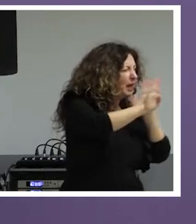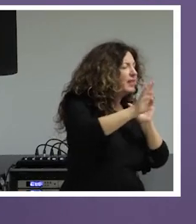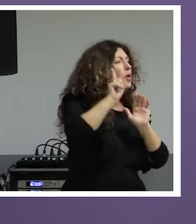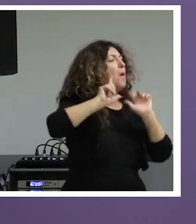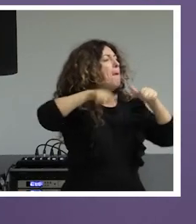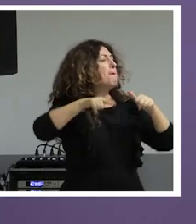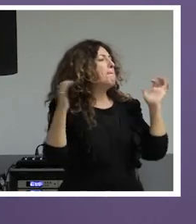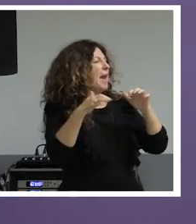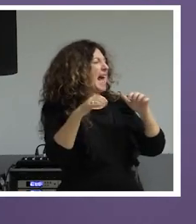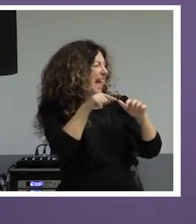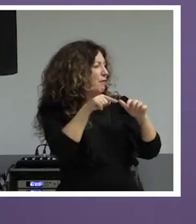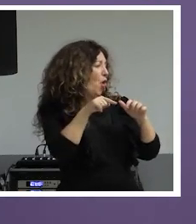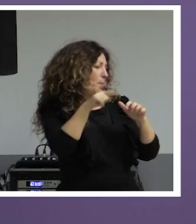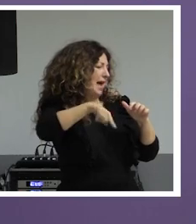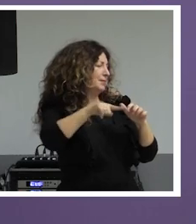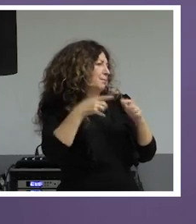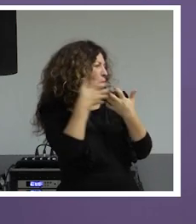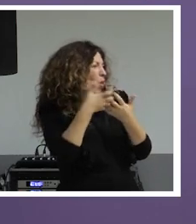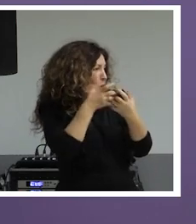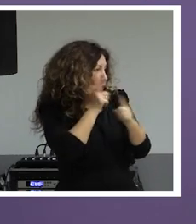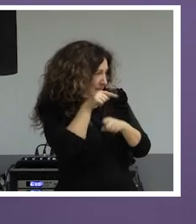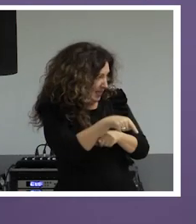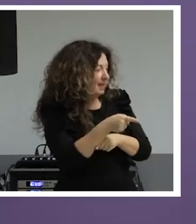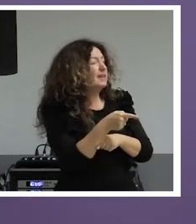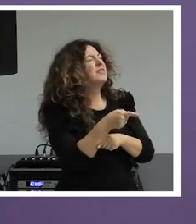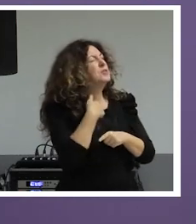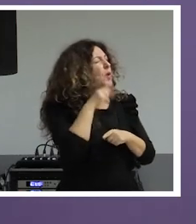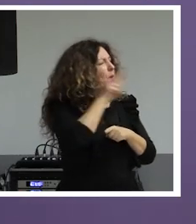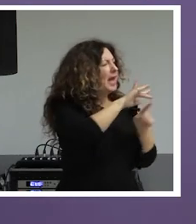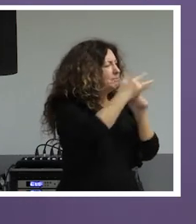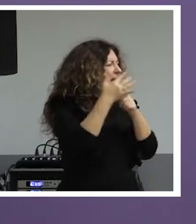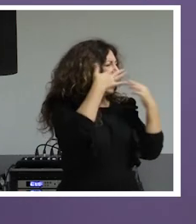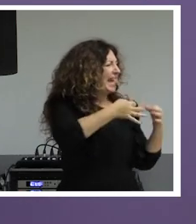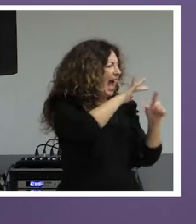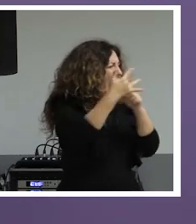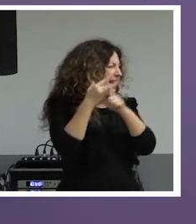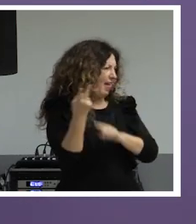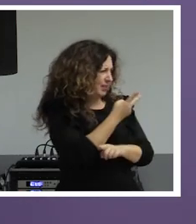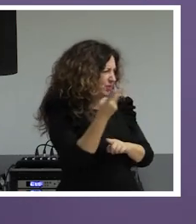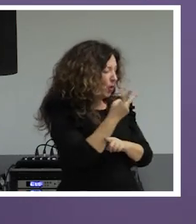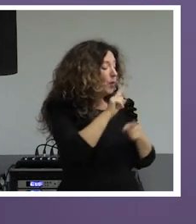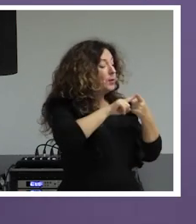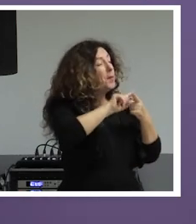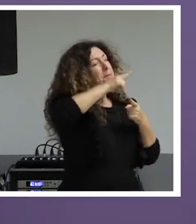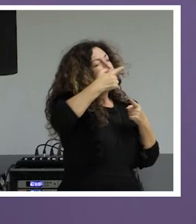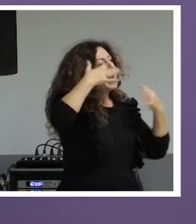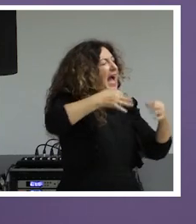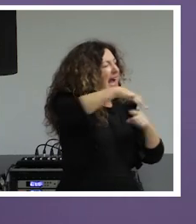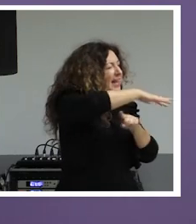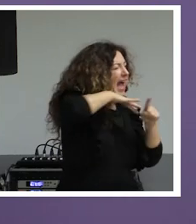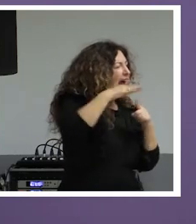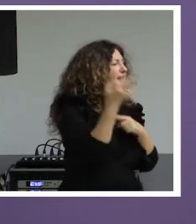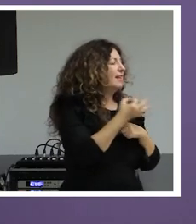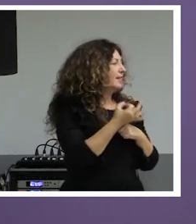estos viajes que he estado poniendo en marcha Durante este último año y mi experiencia con trabajando con asociaciones vecinales y con plataformas